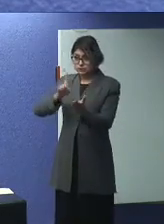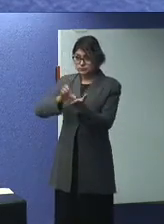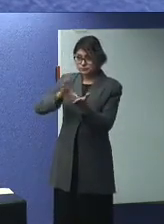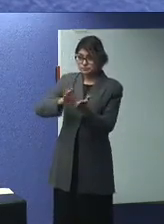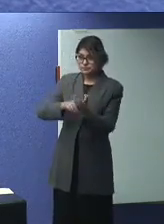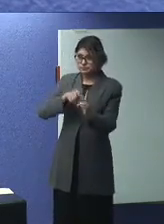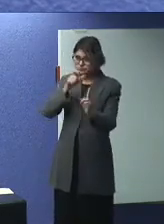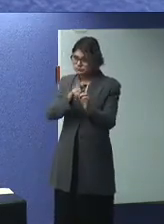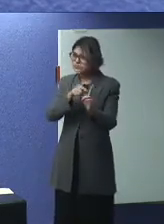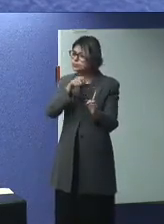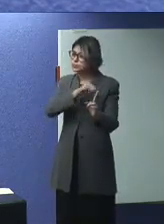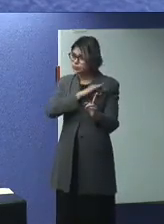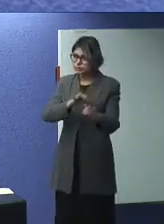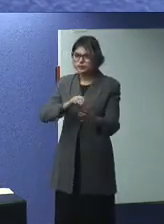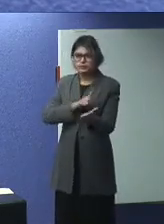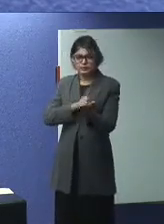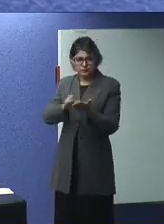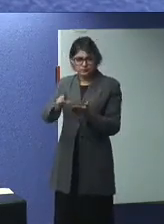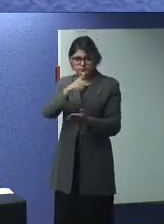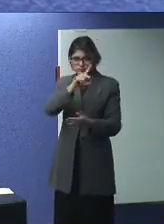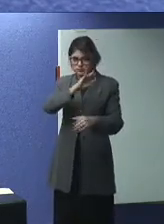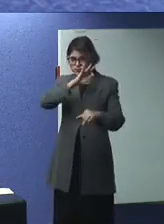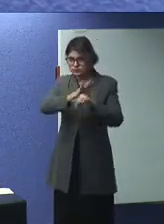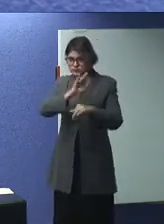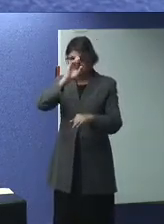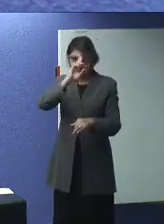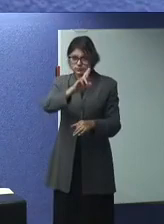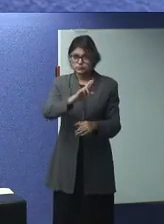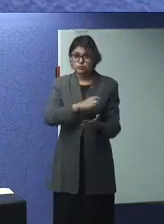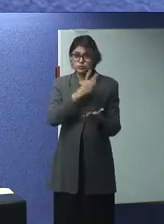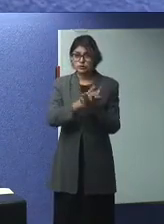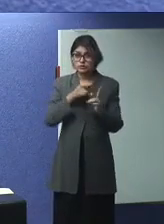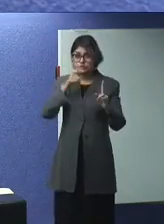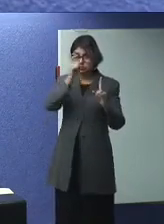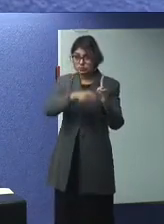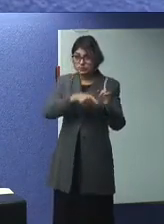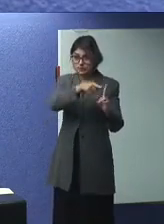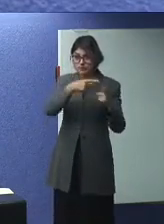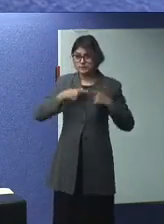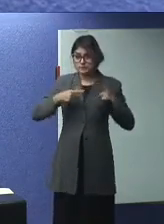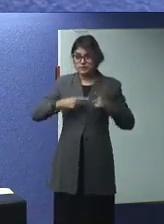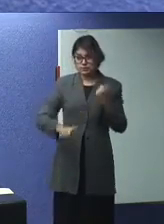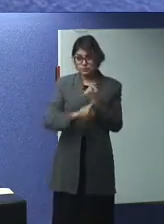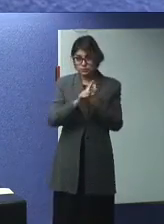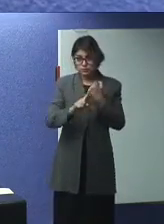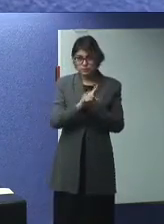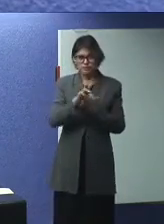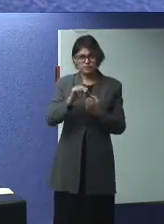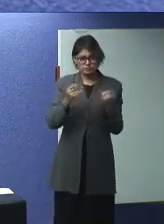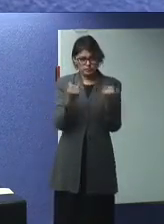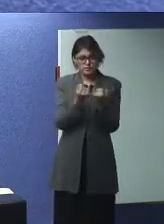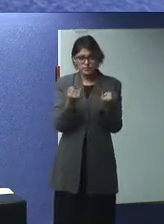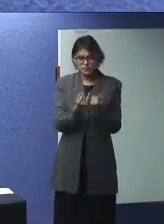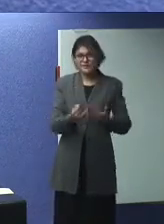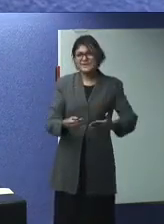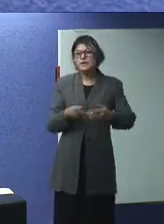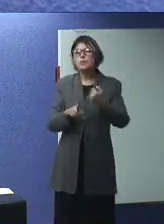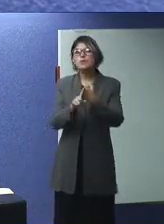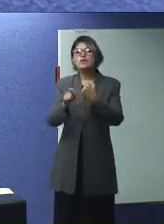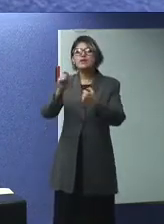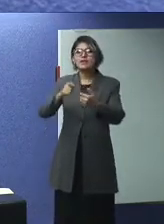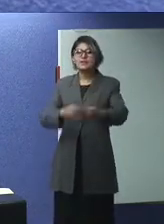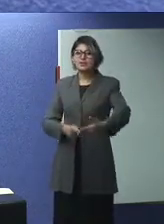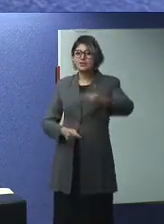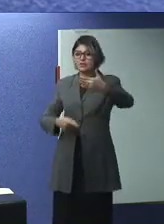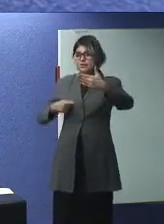problema, perdón, ya no centra la causa del problema en la persona misma, sino en la sociedad y en las barreras, insisto, haciendo esta diferencia